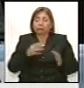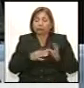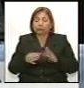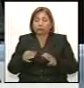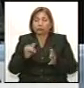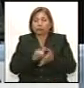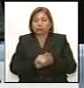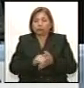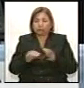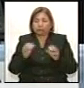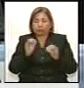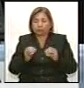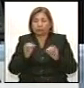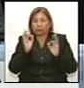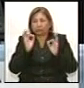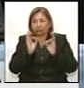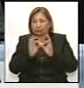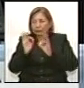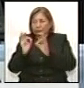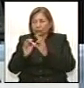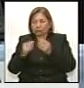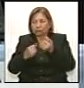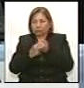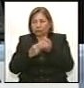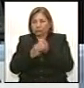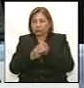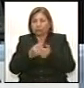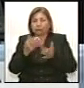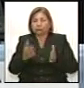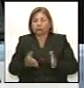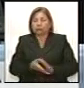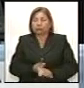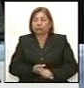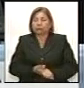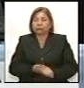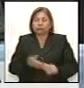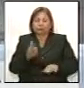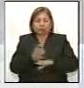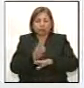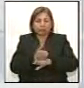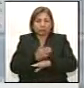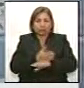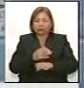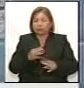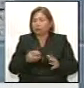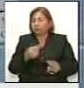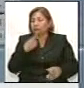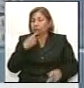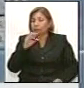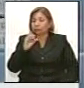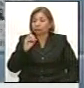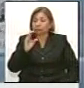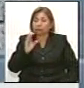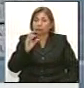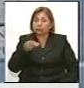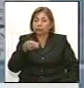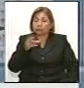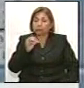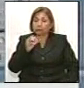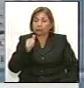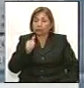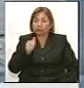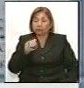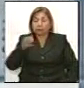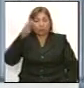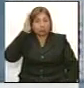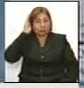a los elementos claves del soporte para el tema del desarrollo urbano. Ochoa participó junto al ministro de Vivienda, Carlos